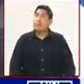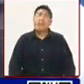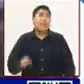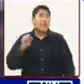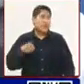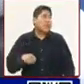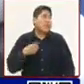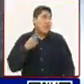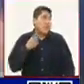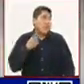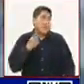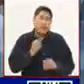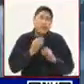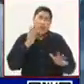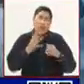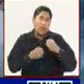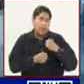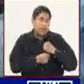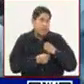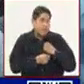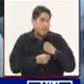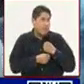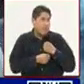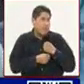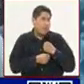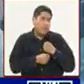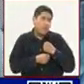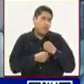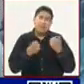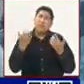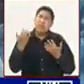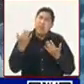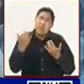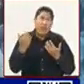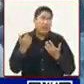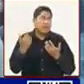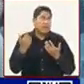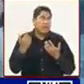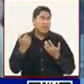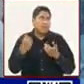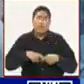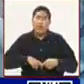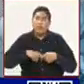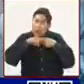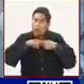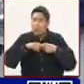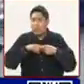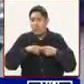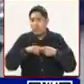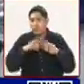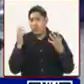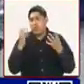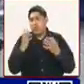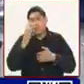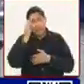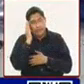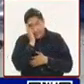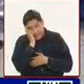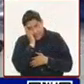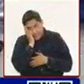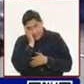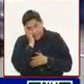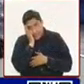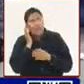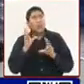Sí, estamos haciendo ahorita fila y pues solamente hay que esperar ya que nos informan que ya se ha suspendido también y no, todavía no nos ha dado la